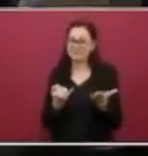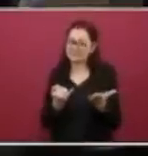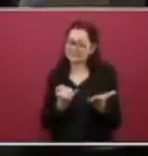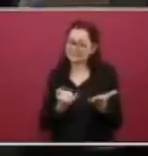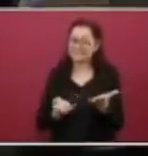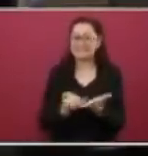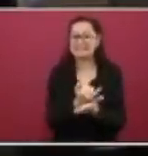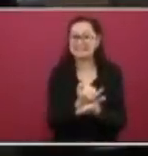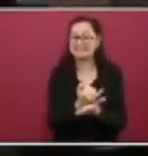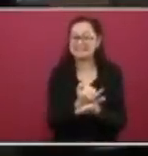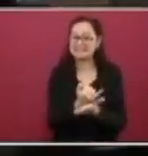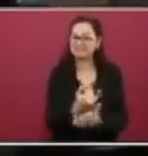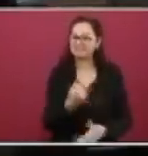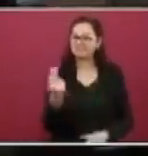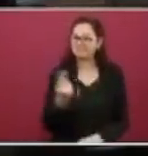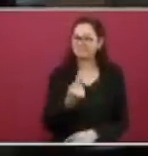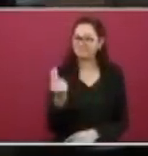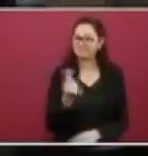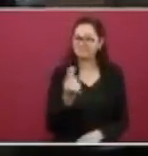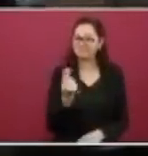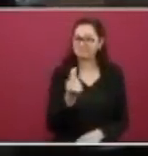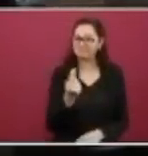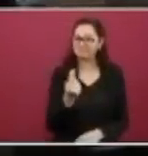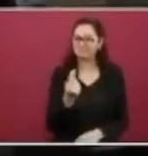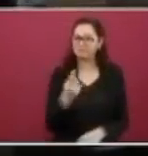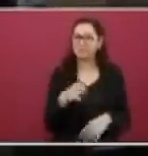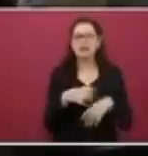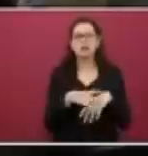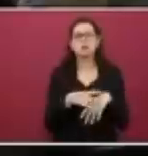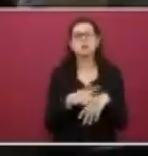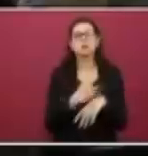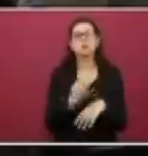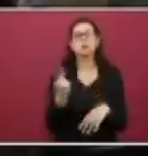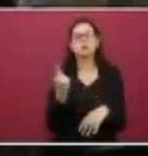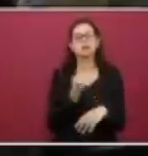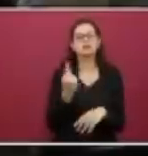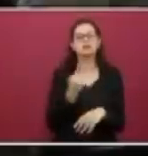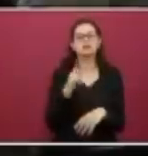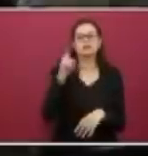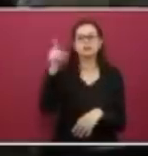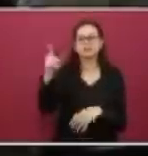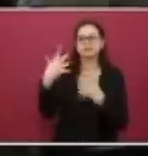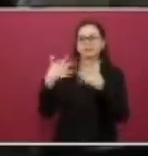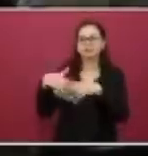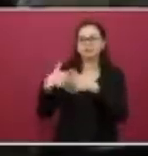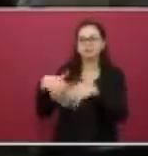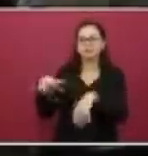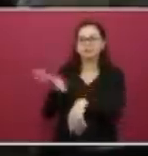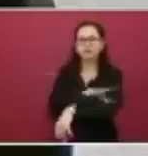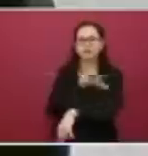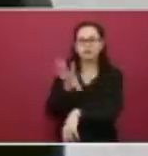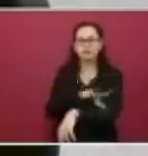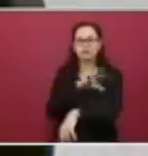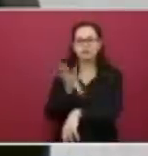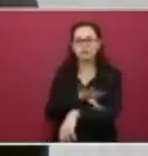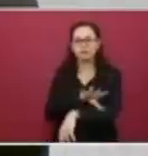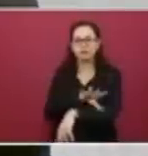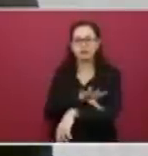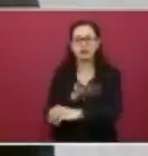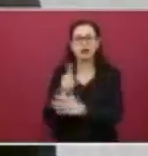por qué esta planta nos permite alumbrar